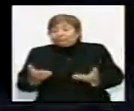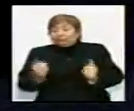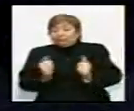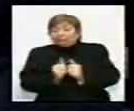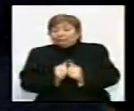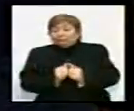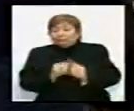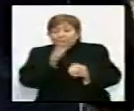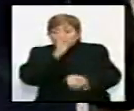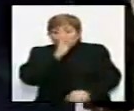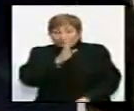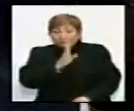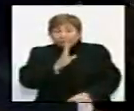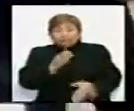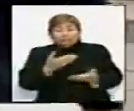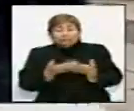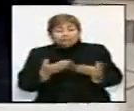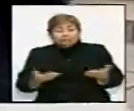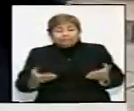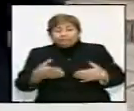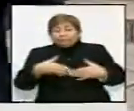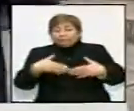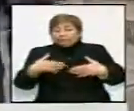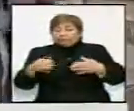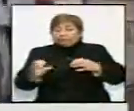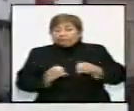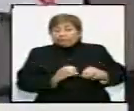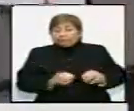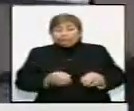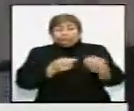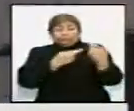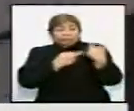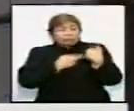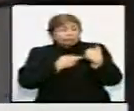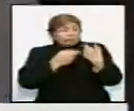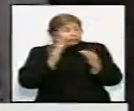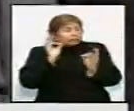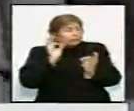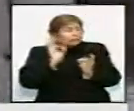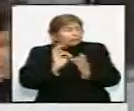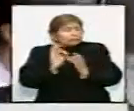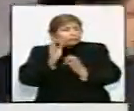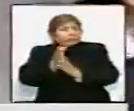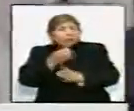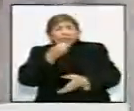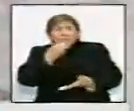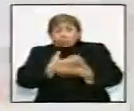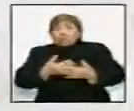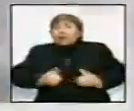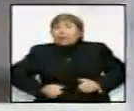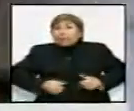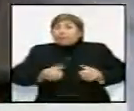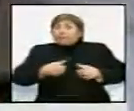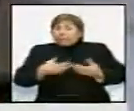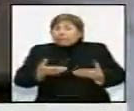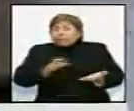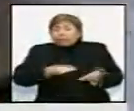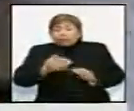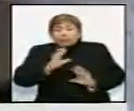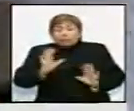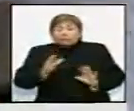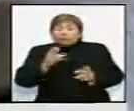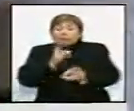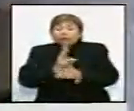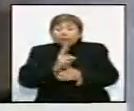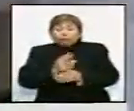con la mayor seriedad posible para poder tomar las acciones correspondientes más precisas y que puedan preservar vidas. Con estos eventos